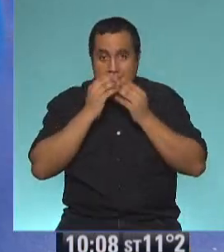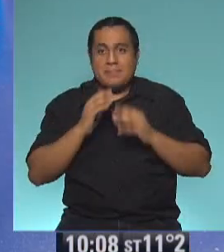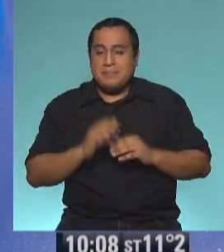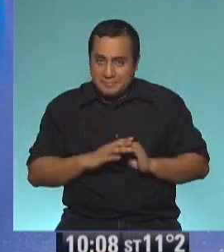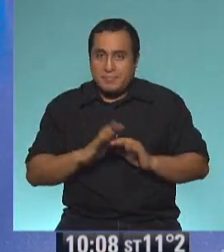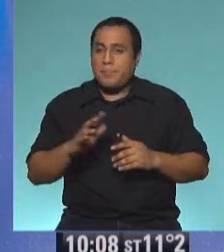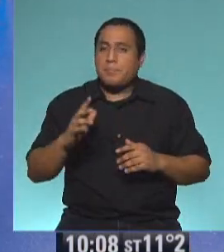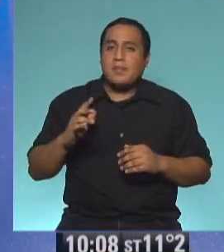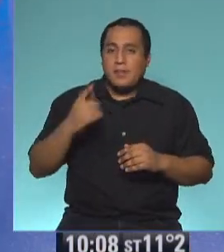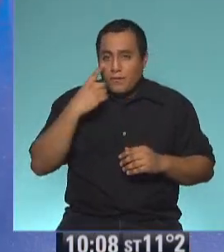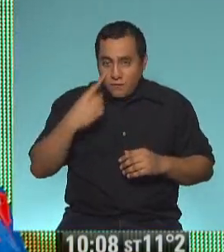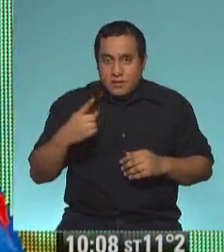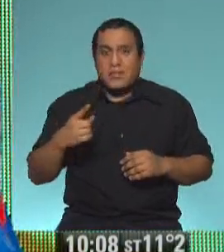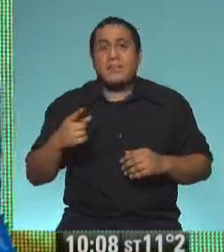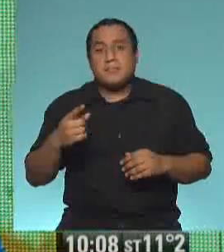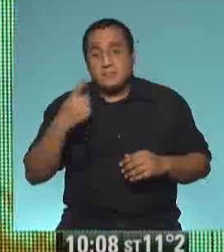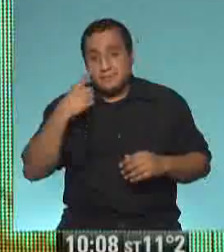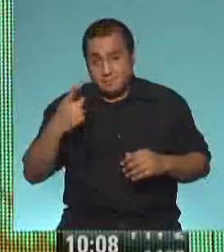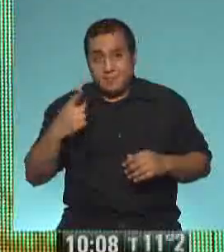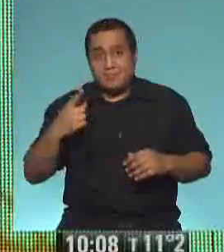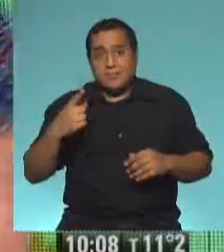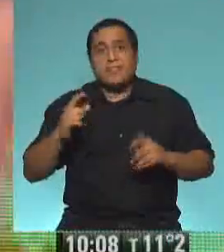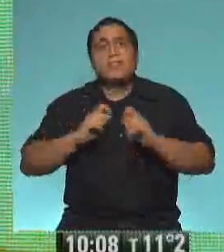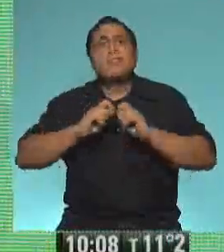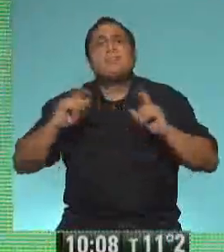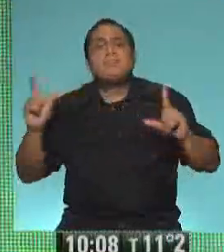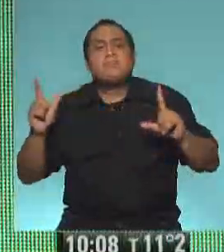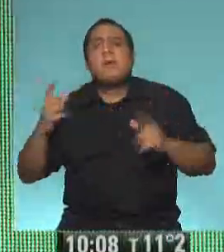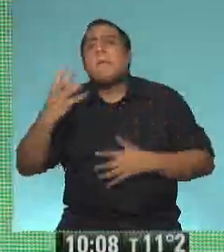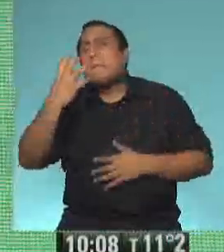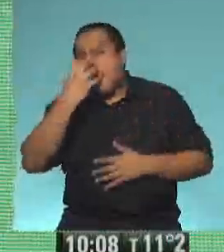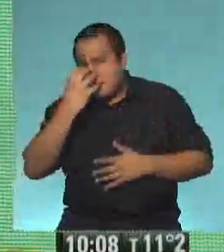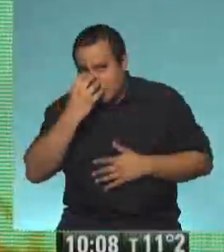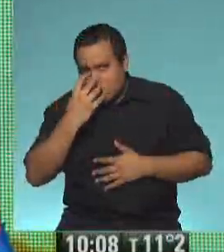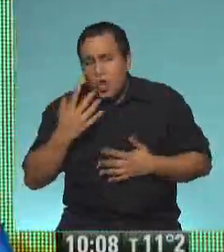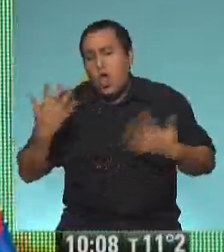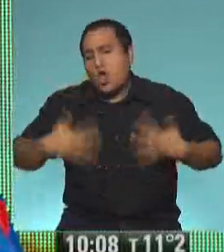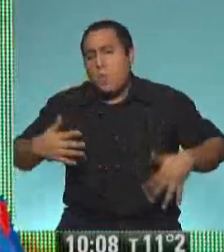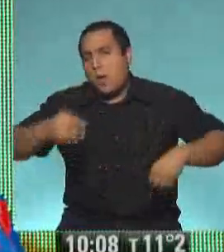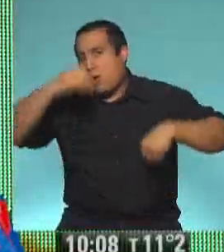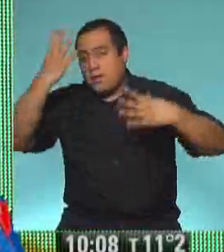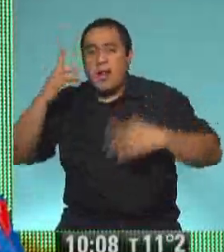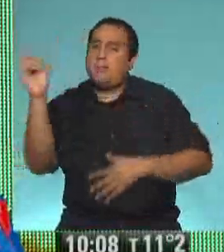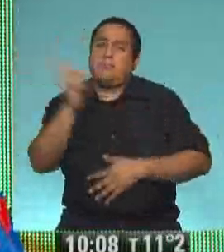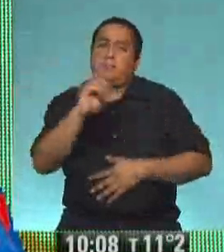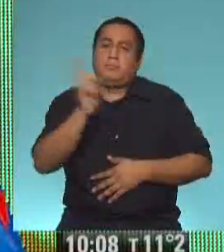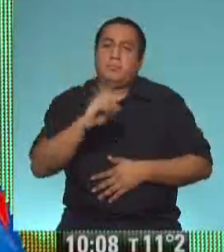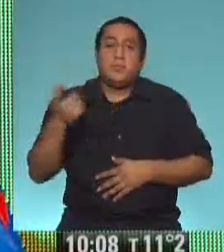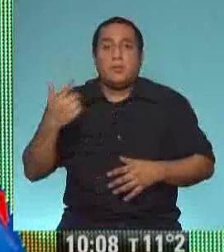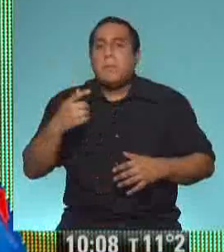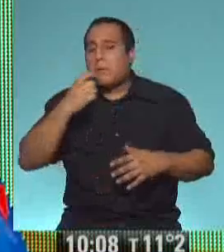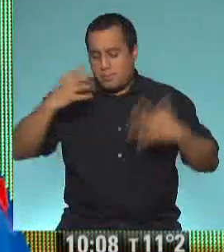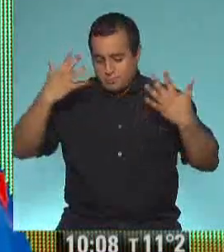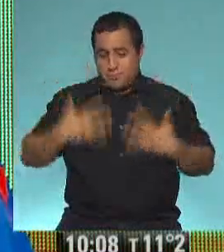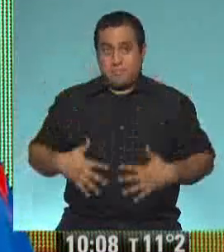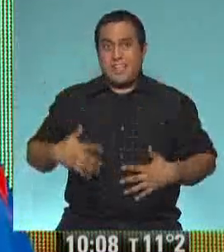arréglese. Porque vieron cómo estuvimos mirando en las imágenes, los payasos no se visten con cualquier cosa. Ajá. ¿No? Como yo les contaba que esto a mí